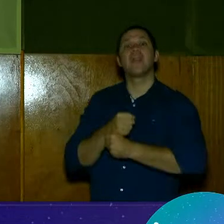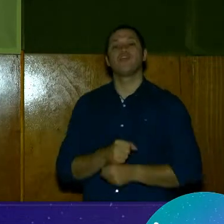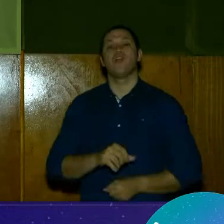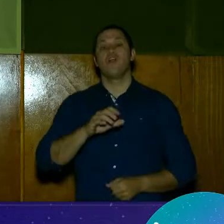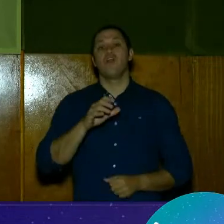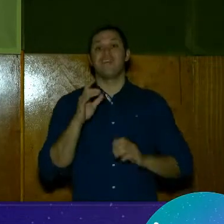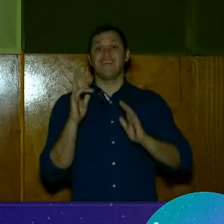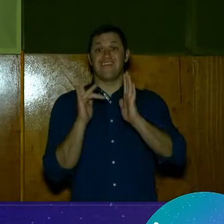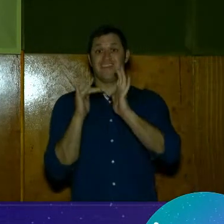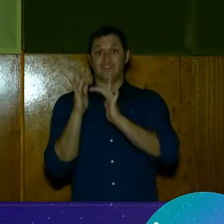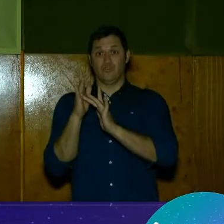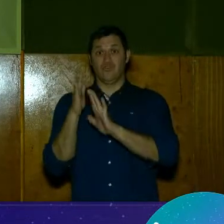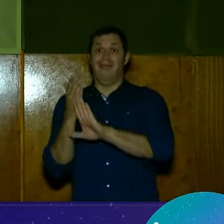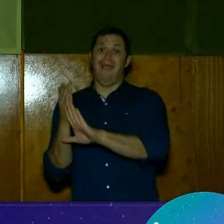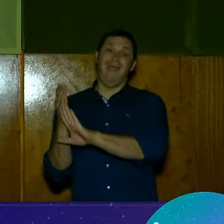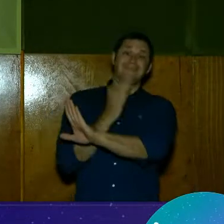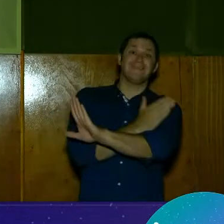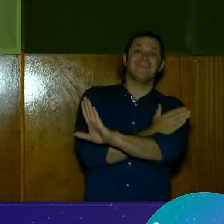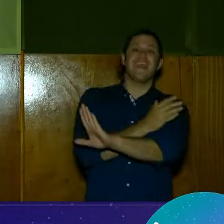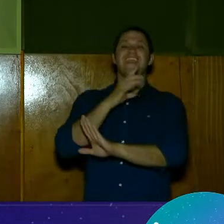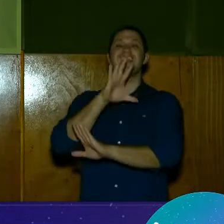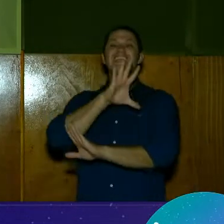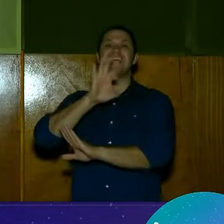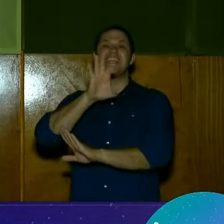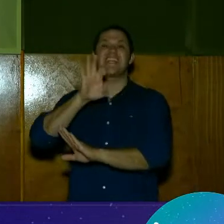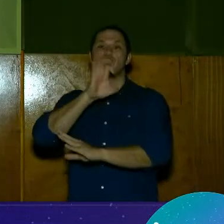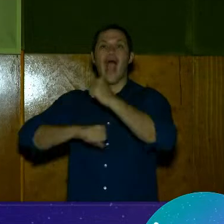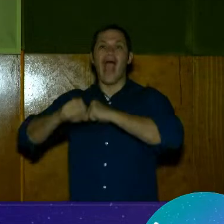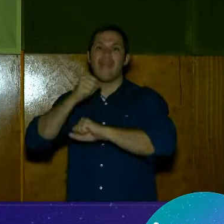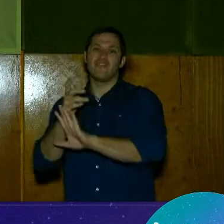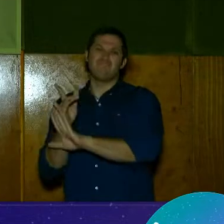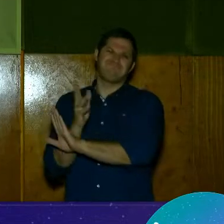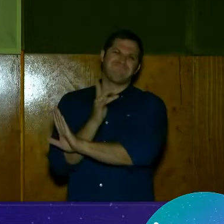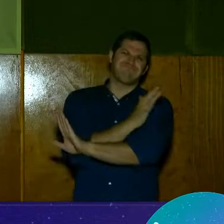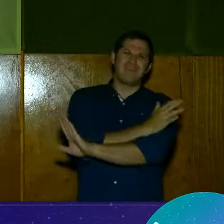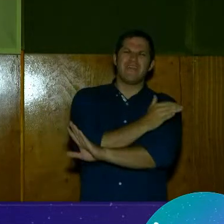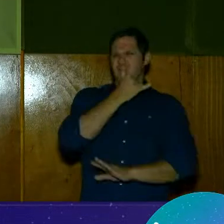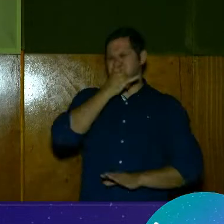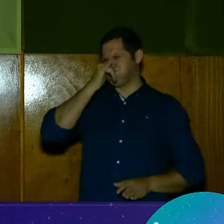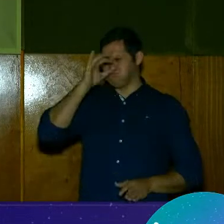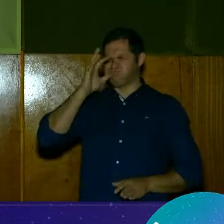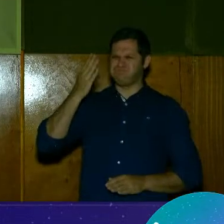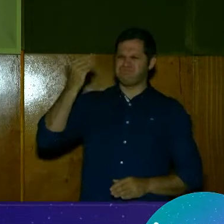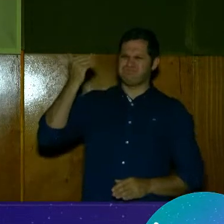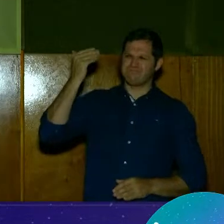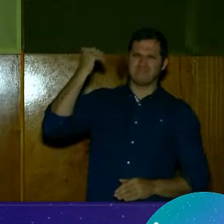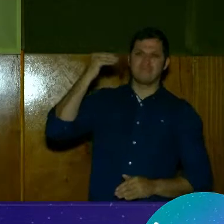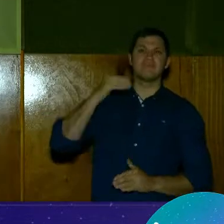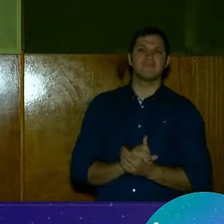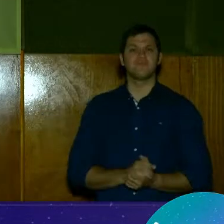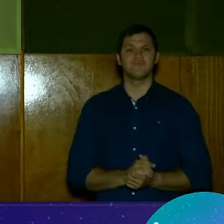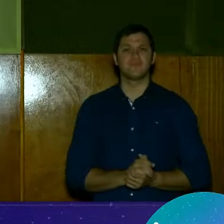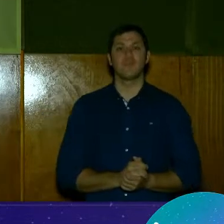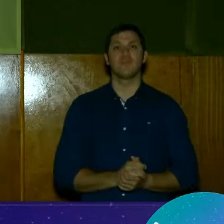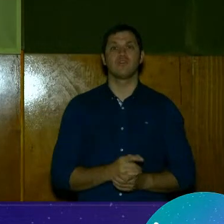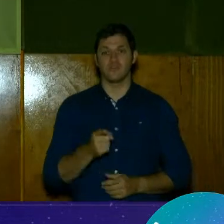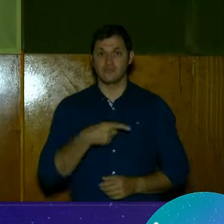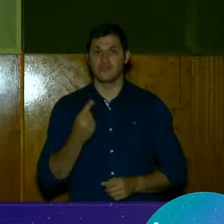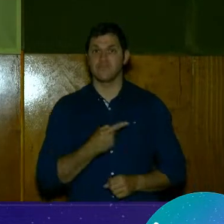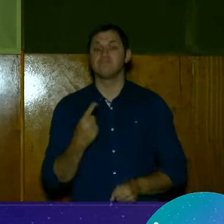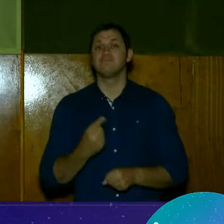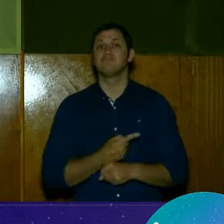a viajar atrás en el tiempo y vamos a ir bien atrás al año